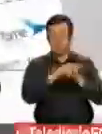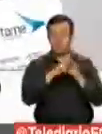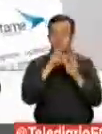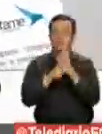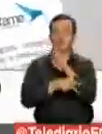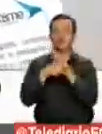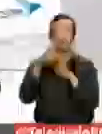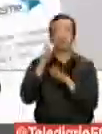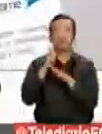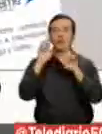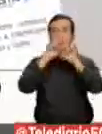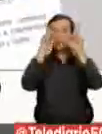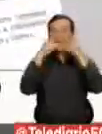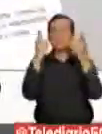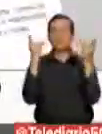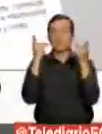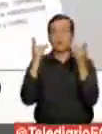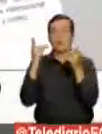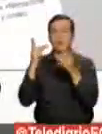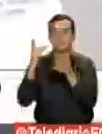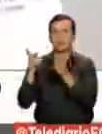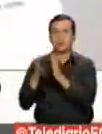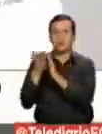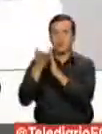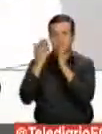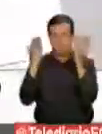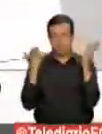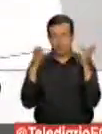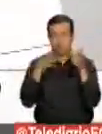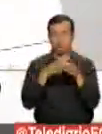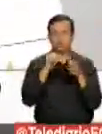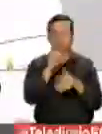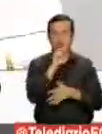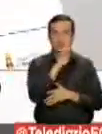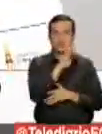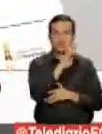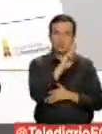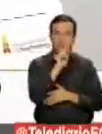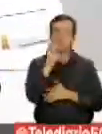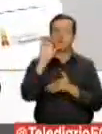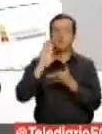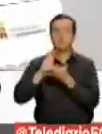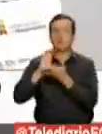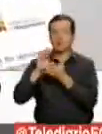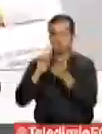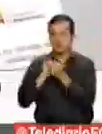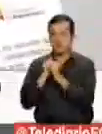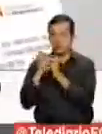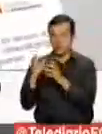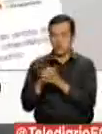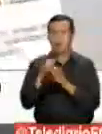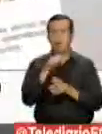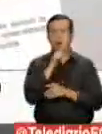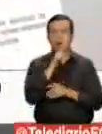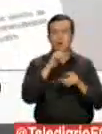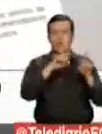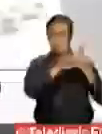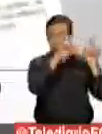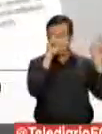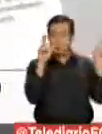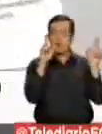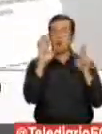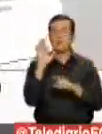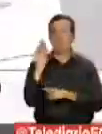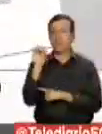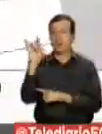Petroecuador, Empresa Pública Cementera, Santa Bárbara, Centro de Entrenamiento para Alto Rendimiento, Empresa Pública del Agua, TAME, Corporación